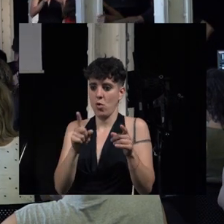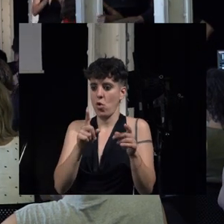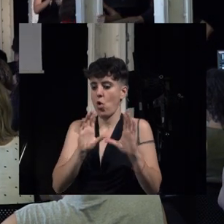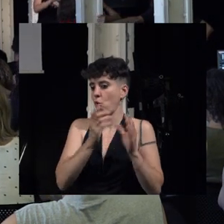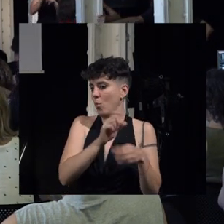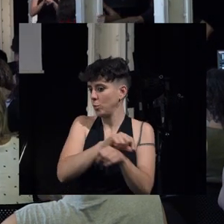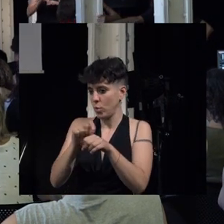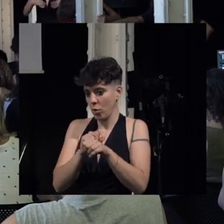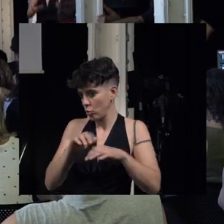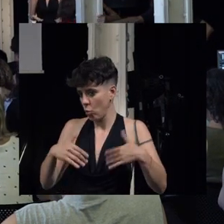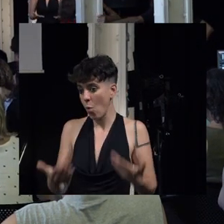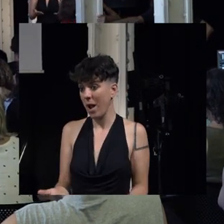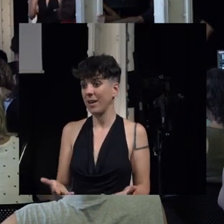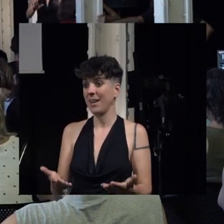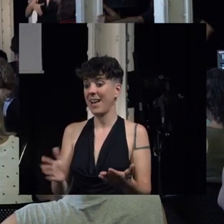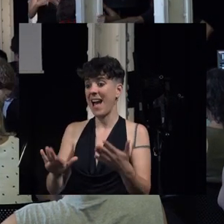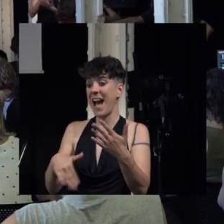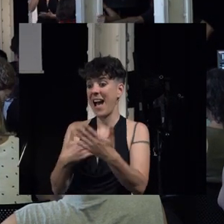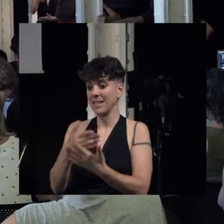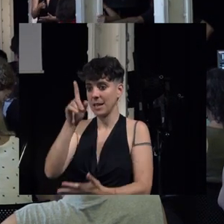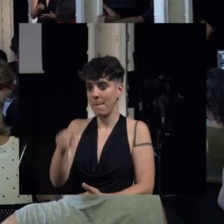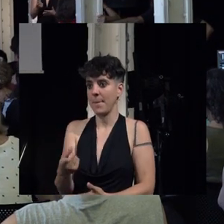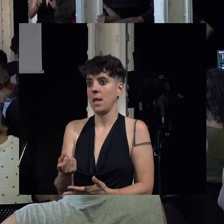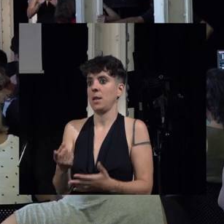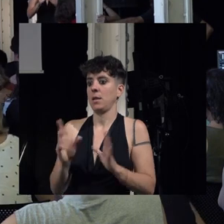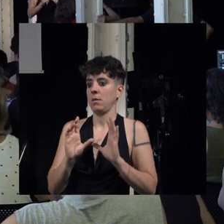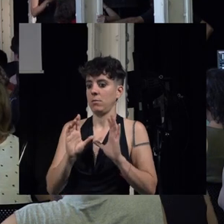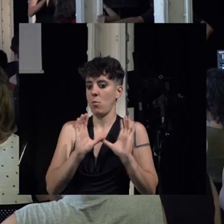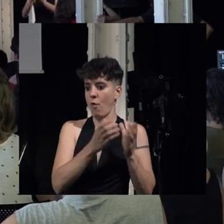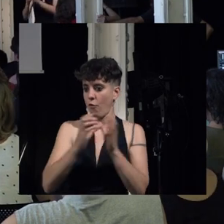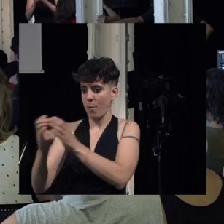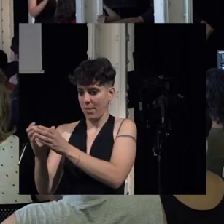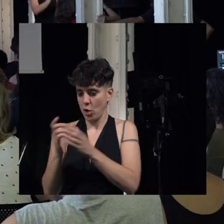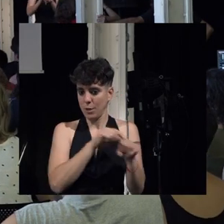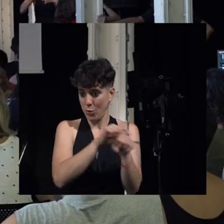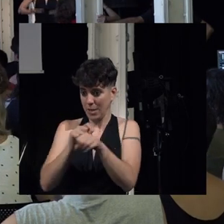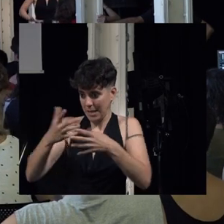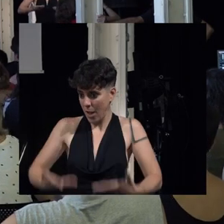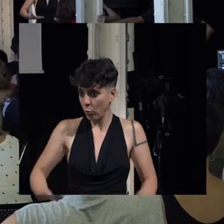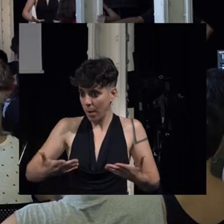incluso en las formaciones políticas más de la actualidad, digamos, ¿no?,